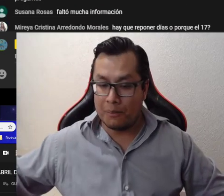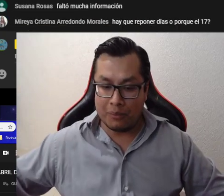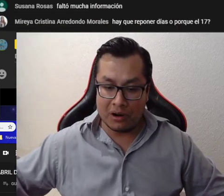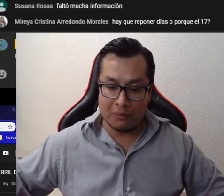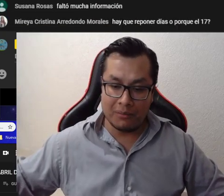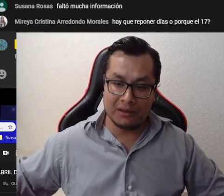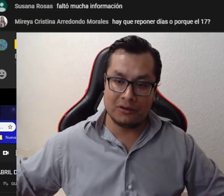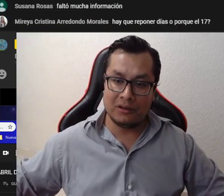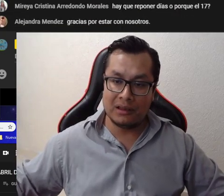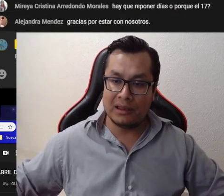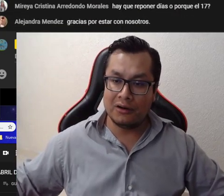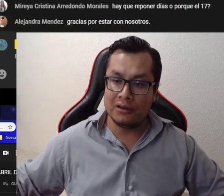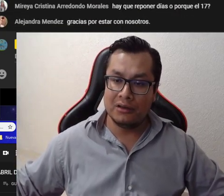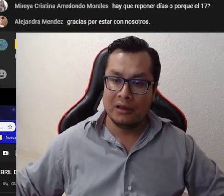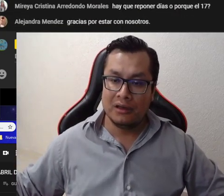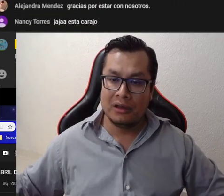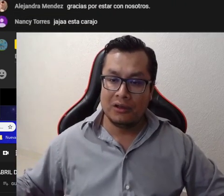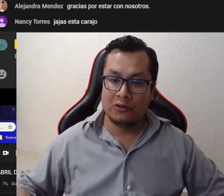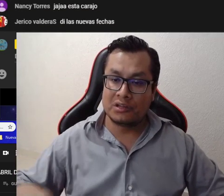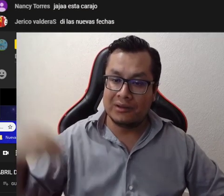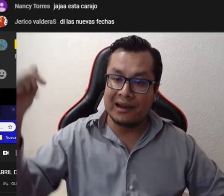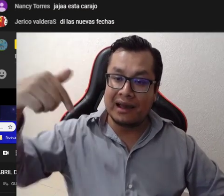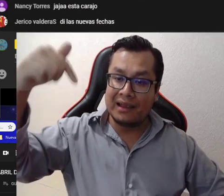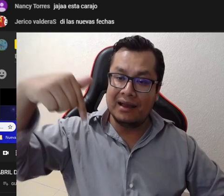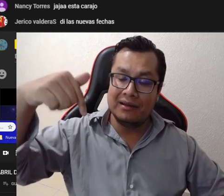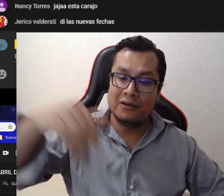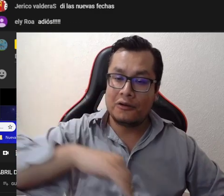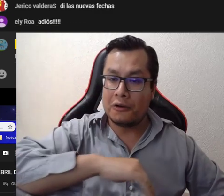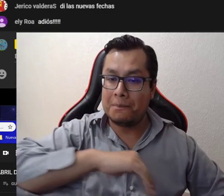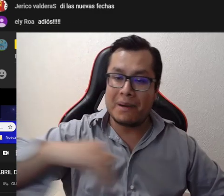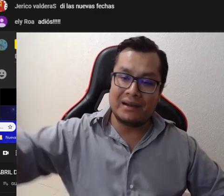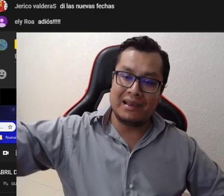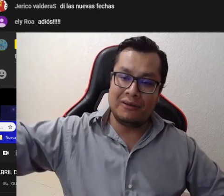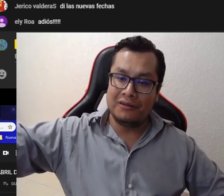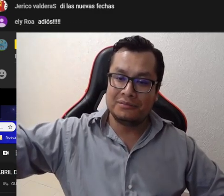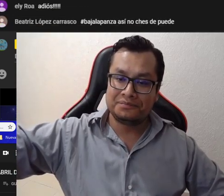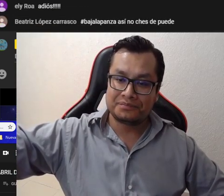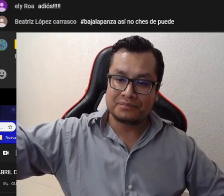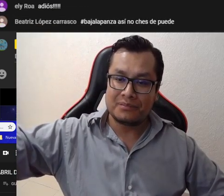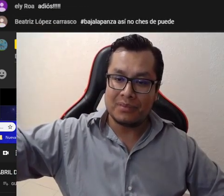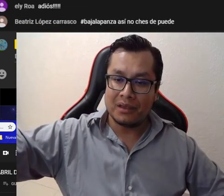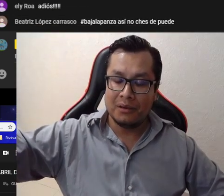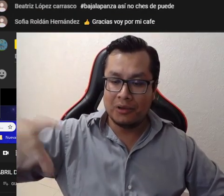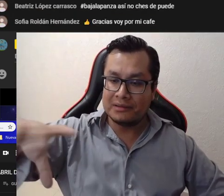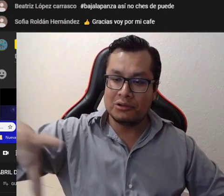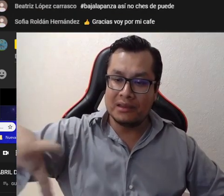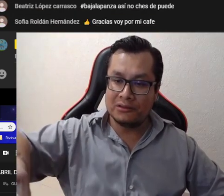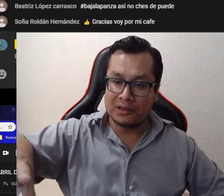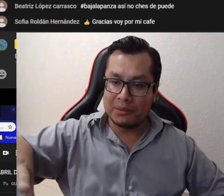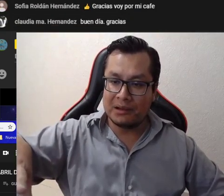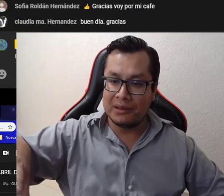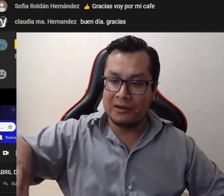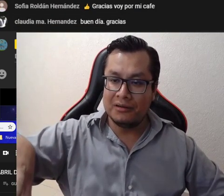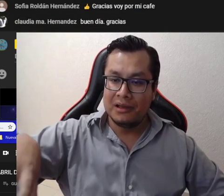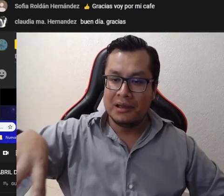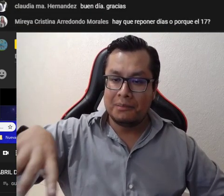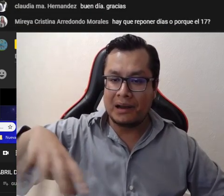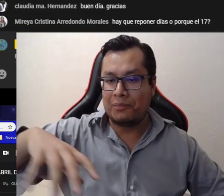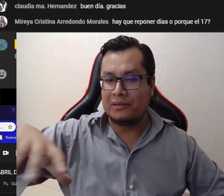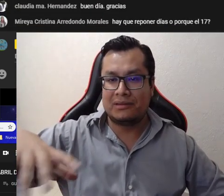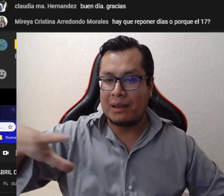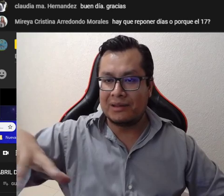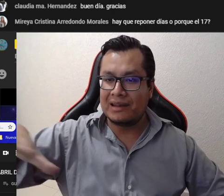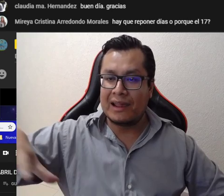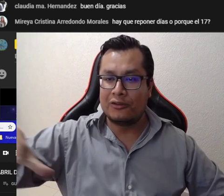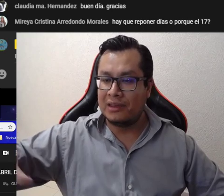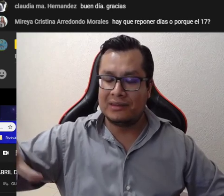mucho por el momento del día de hoy. Suscríbanse al canal, compártanlo. Voy a hacer una edición también del video para